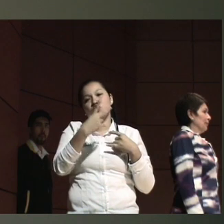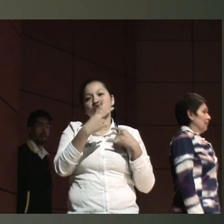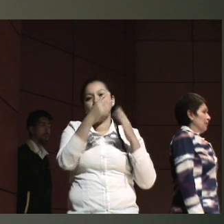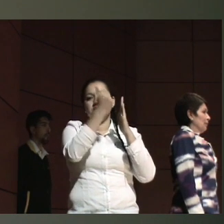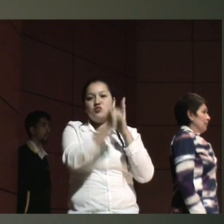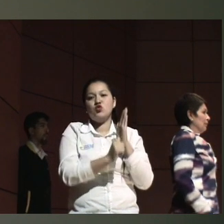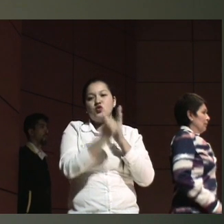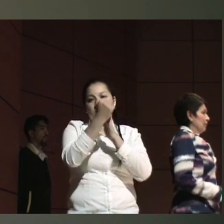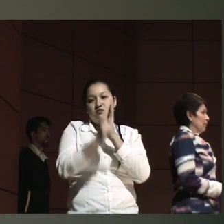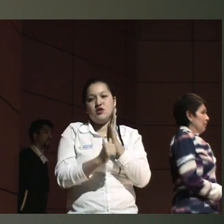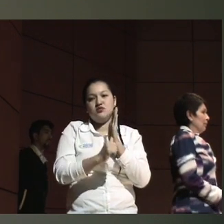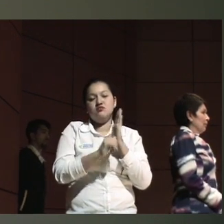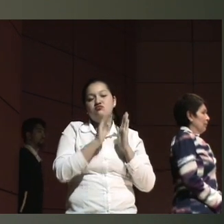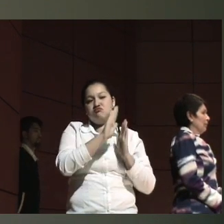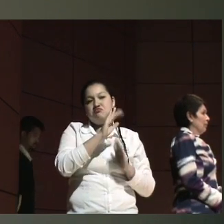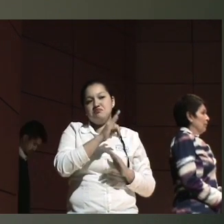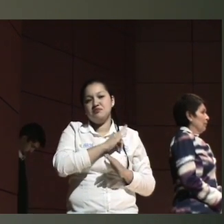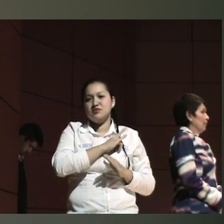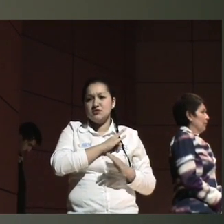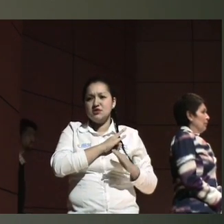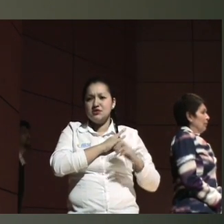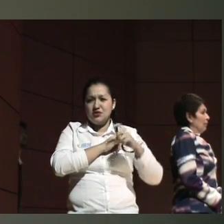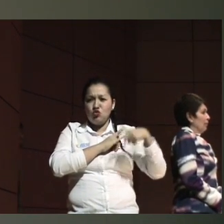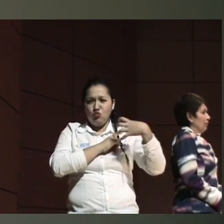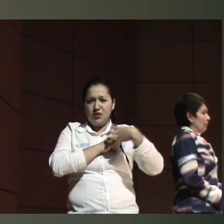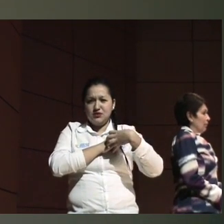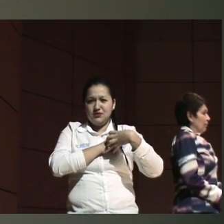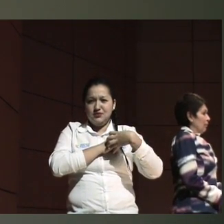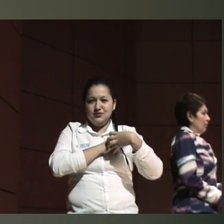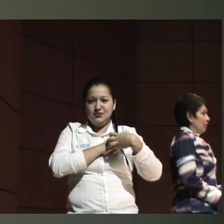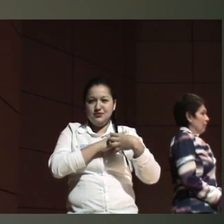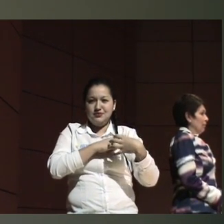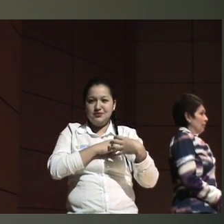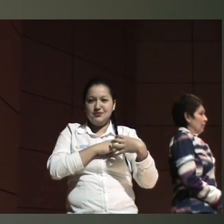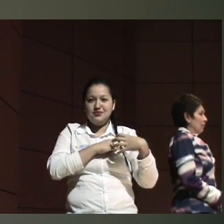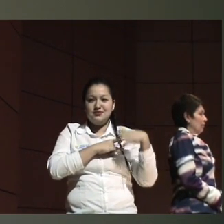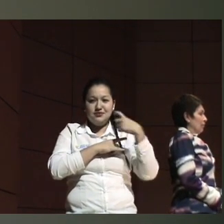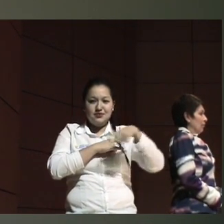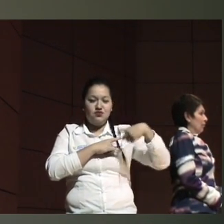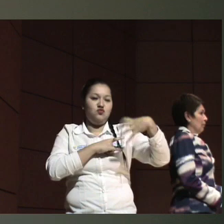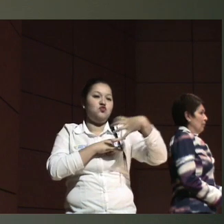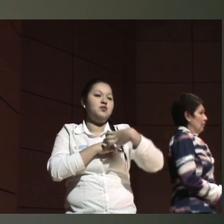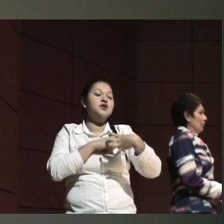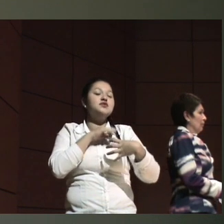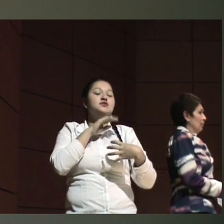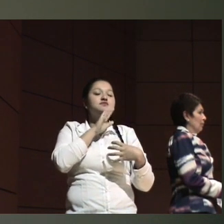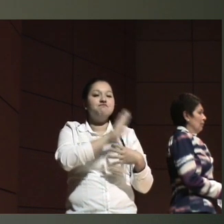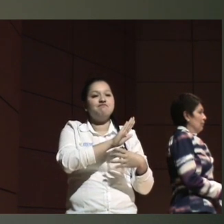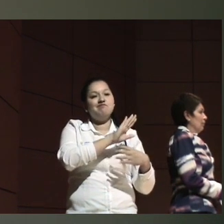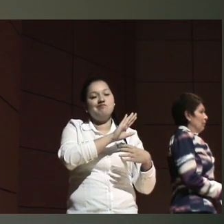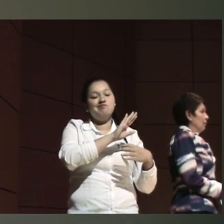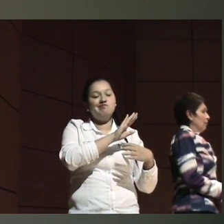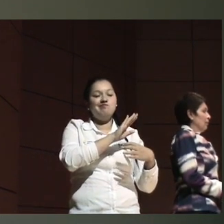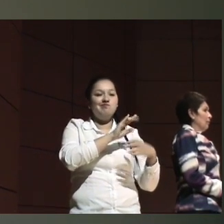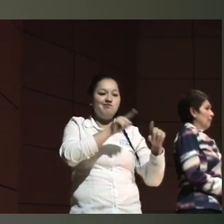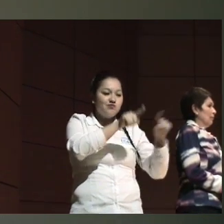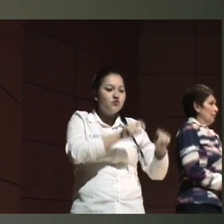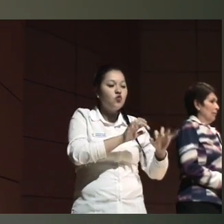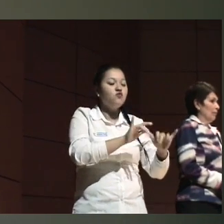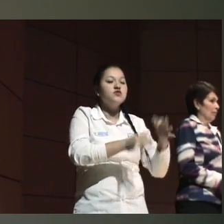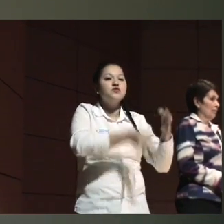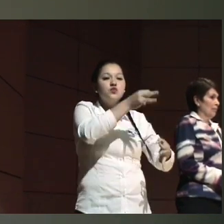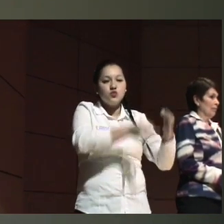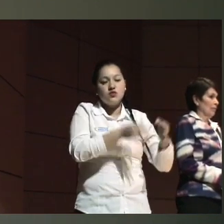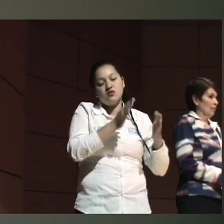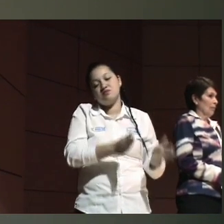de la universidad como lo son el consultorio jurídico y los posgrados de psicología jurídica y forense tenemos